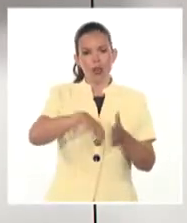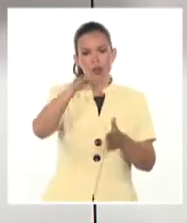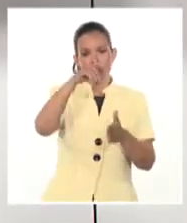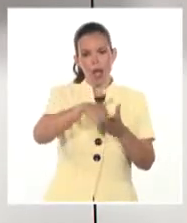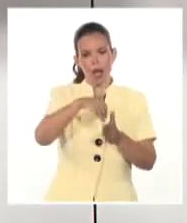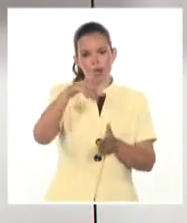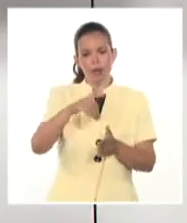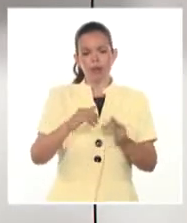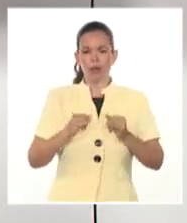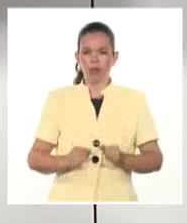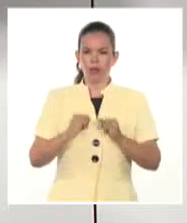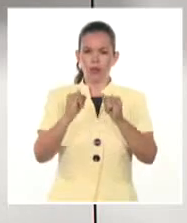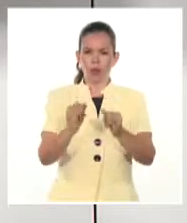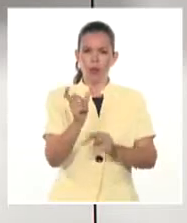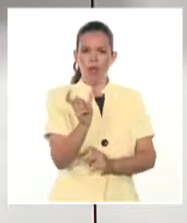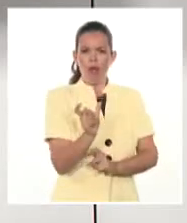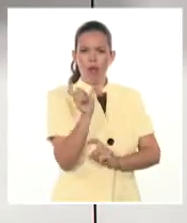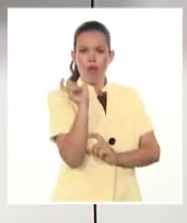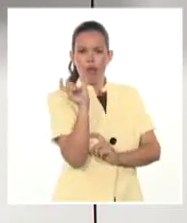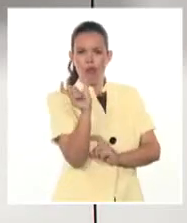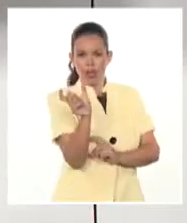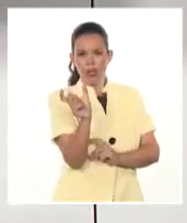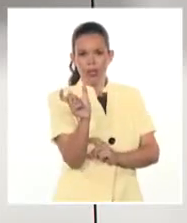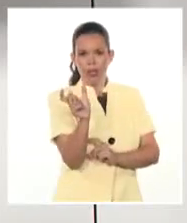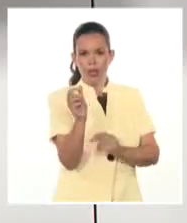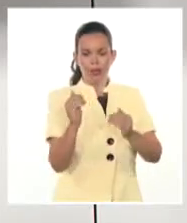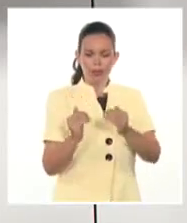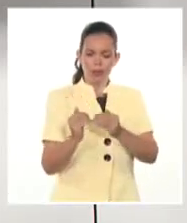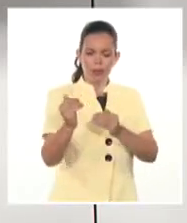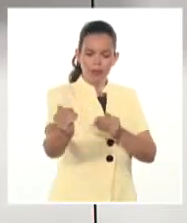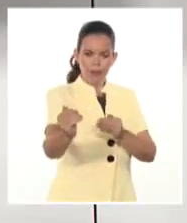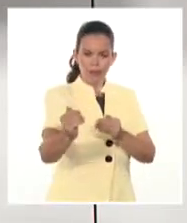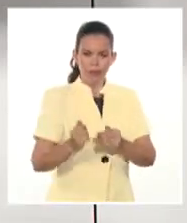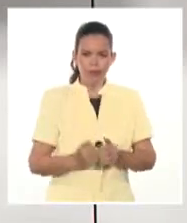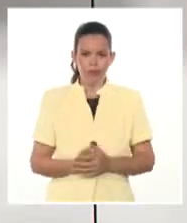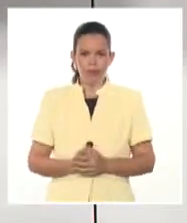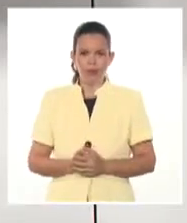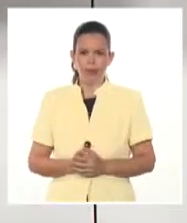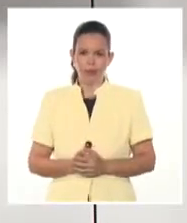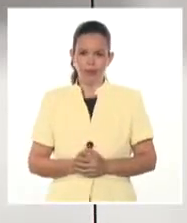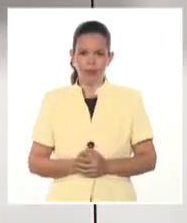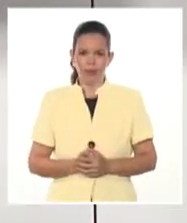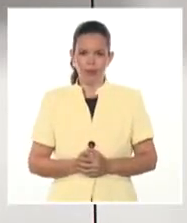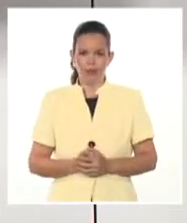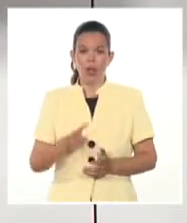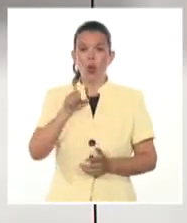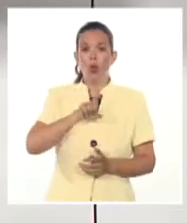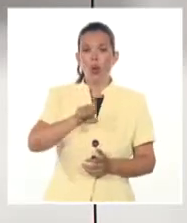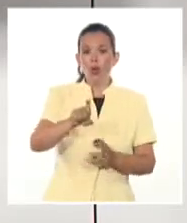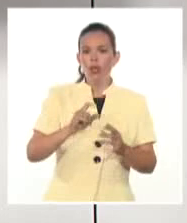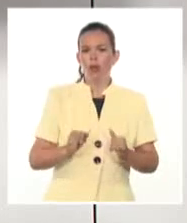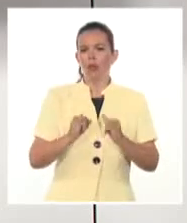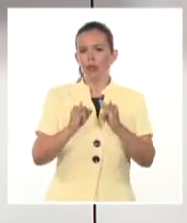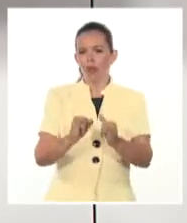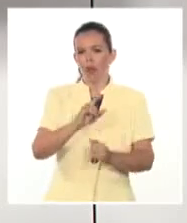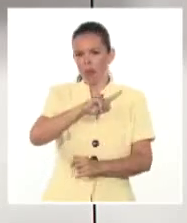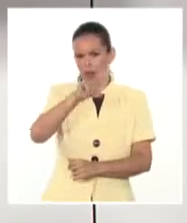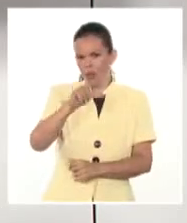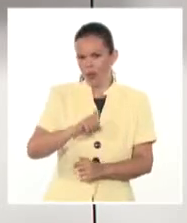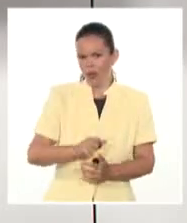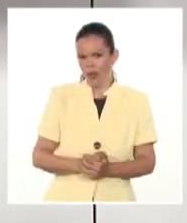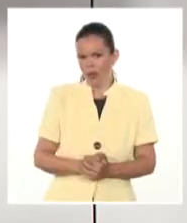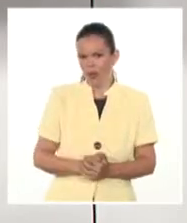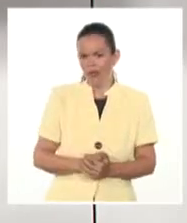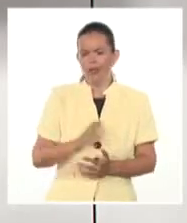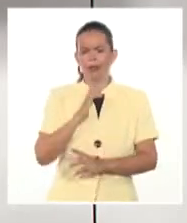de los comicios lo más alejada posible dentro de los plazos previstos. He dejado para el final la gran pregunta. ¿Está